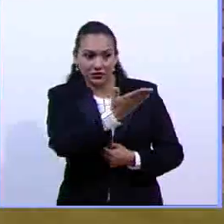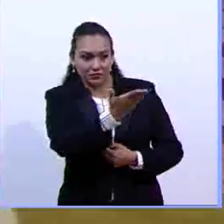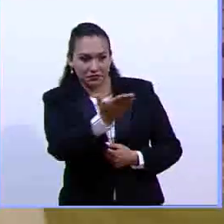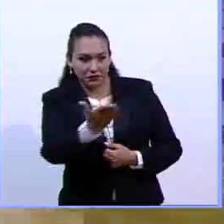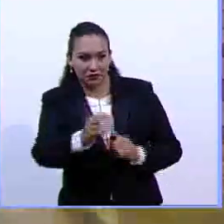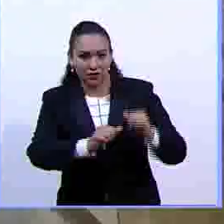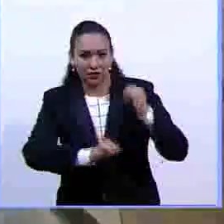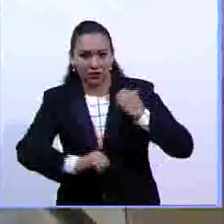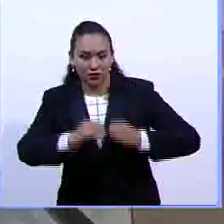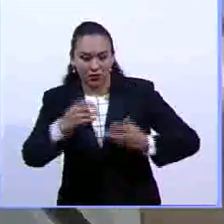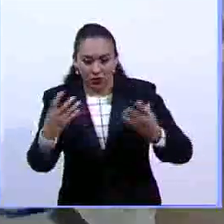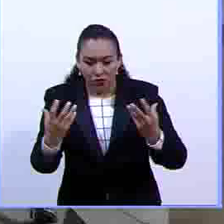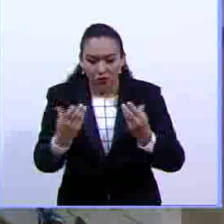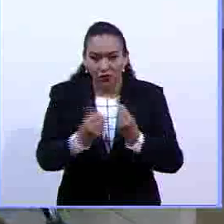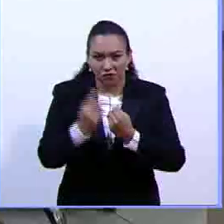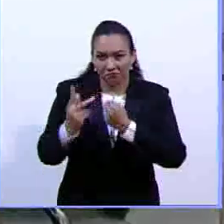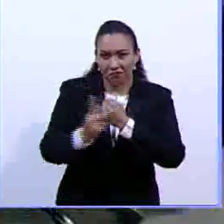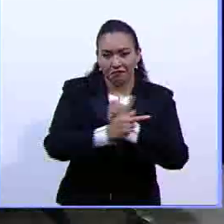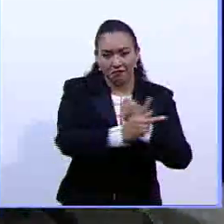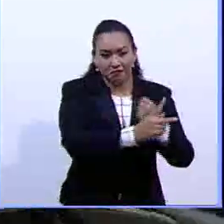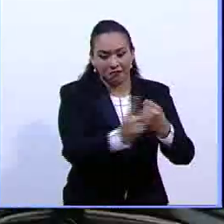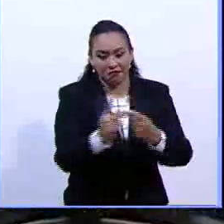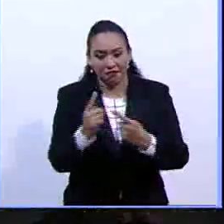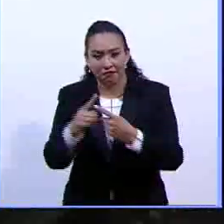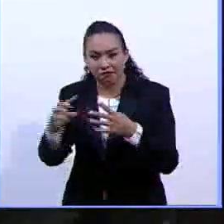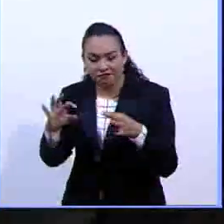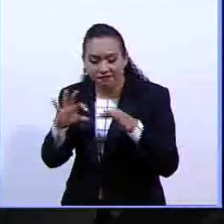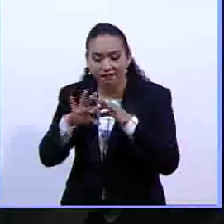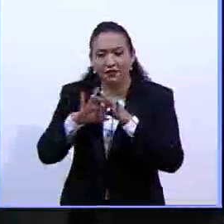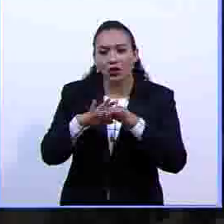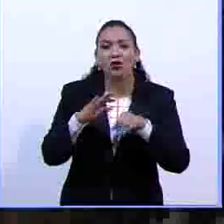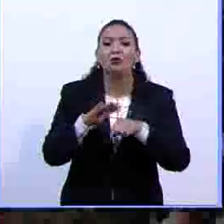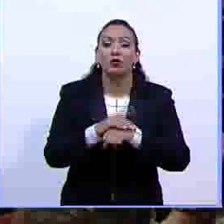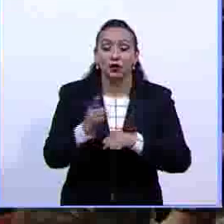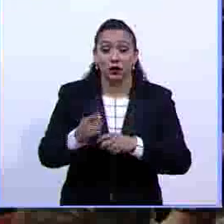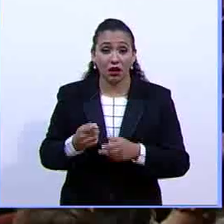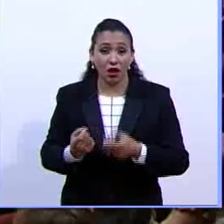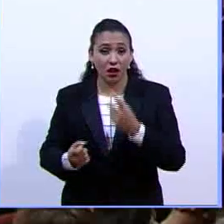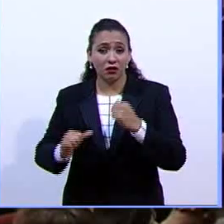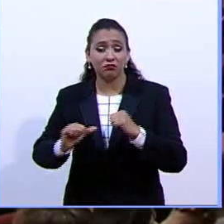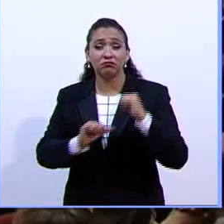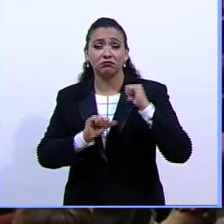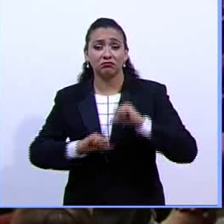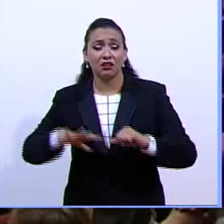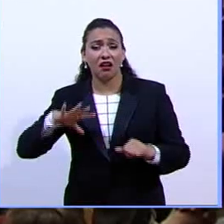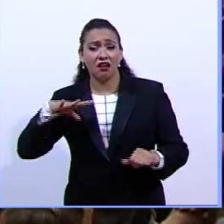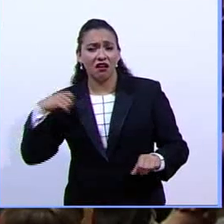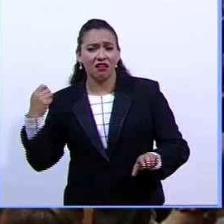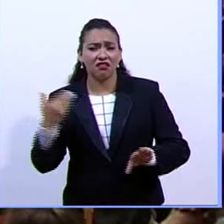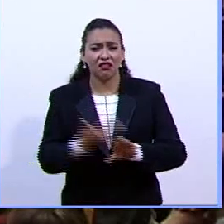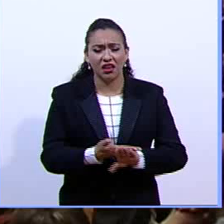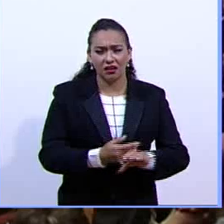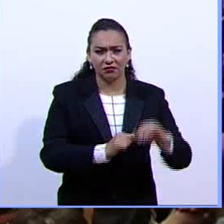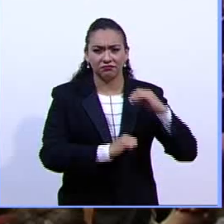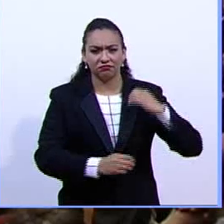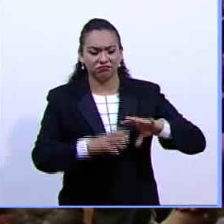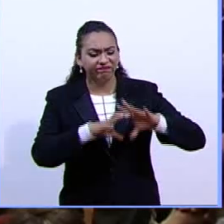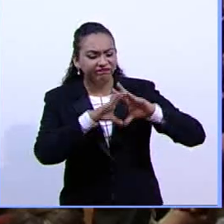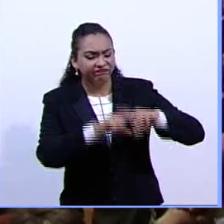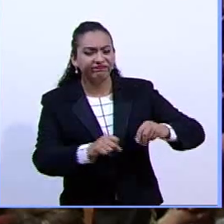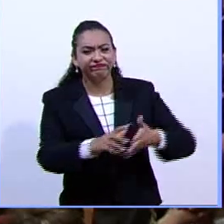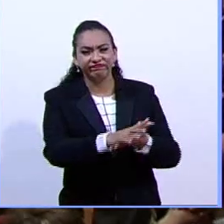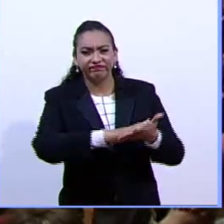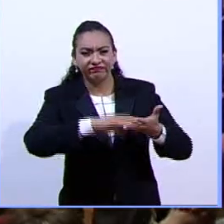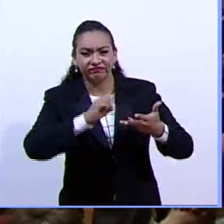judiciales iberoamericanos para contrarrestar los ataques que pretenden deslegitimar precisamente su actuación, pero